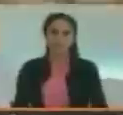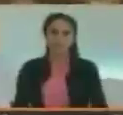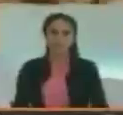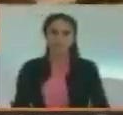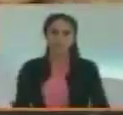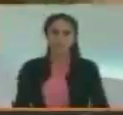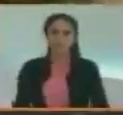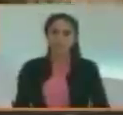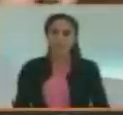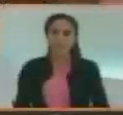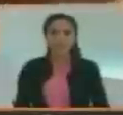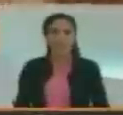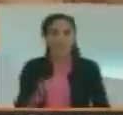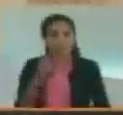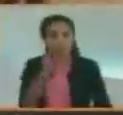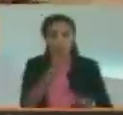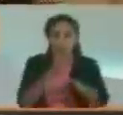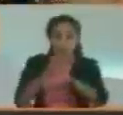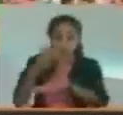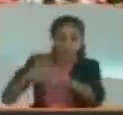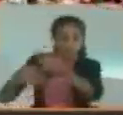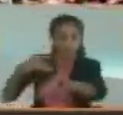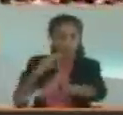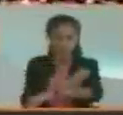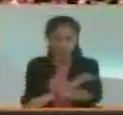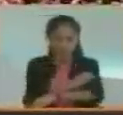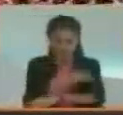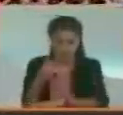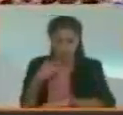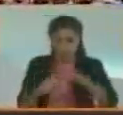Eso lo hubiera hecho un gobierno burgués.